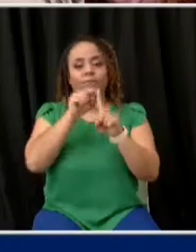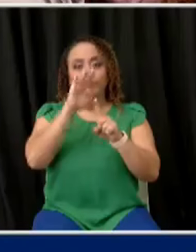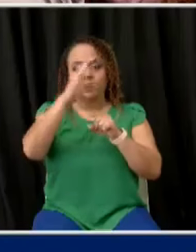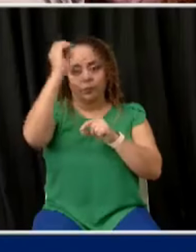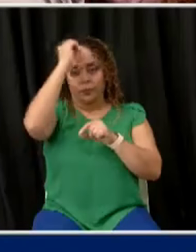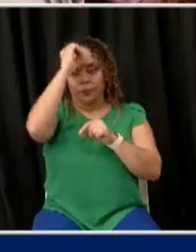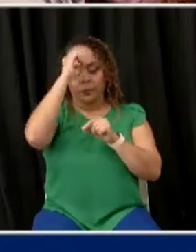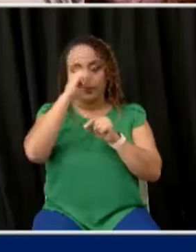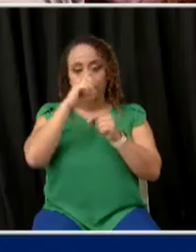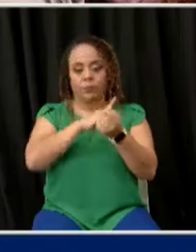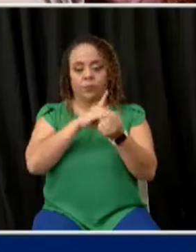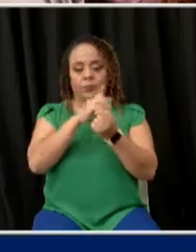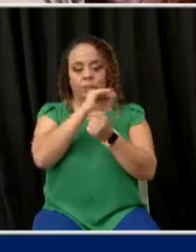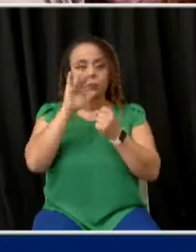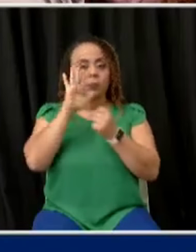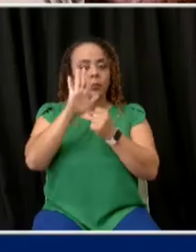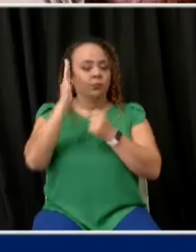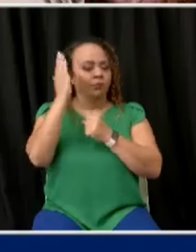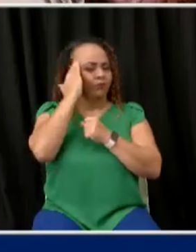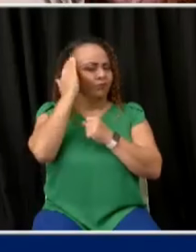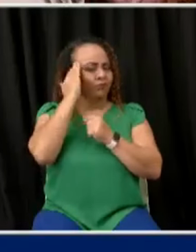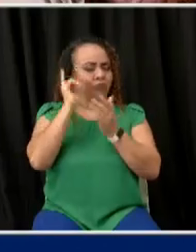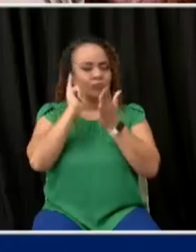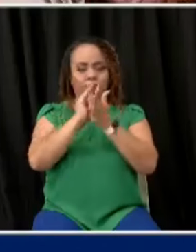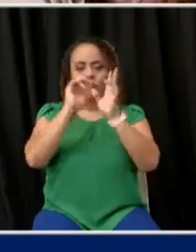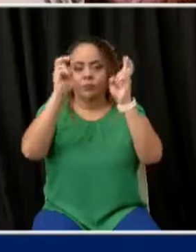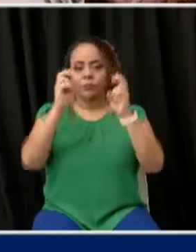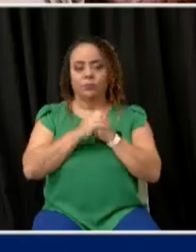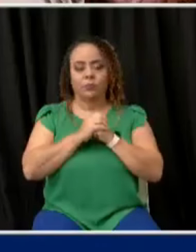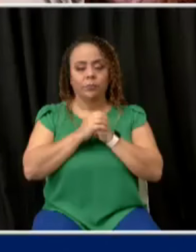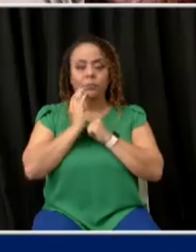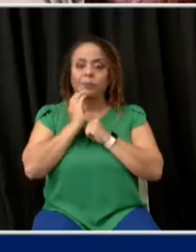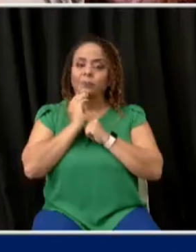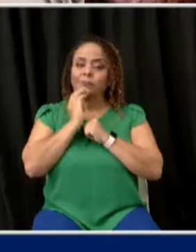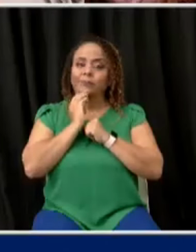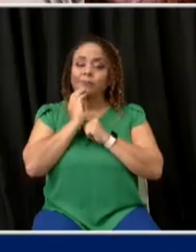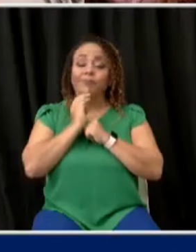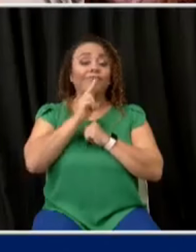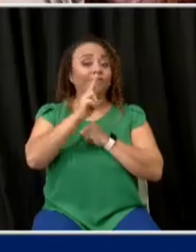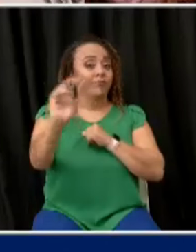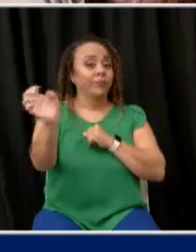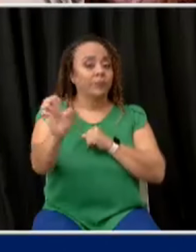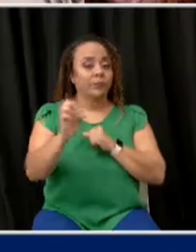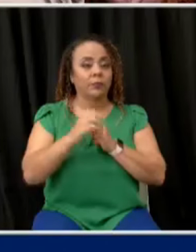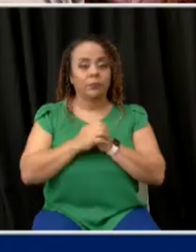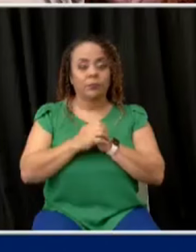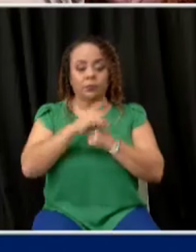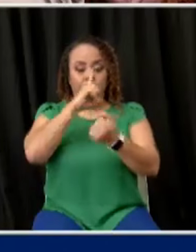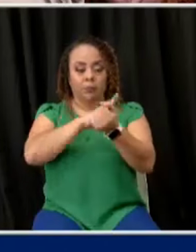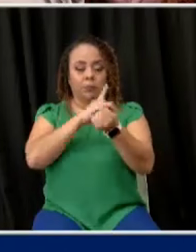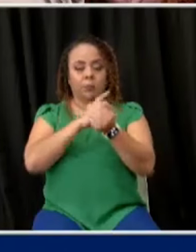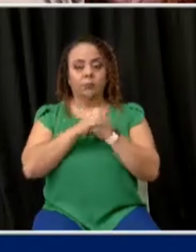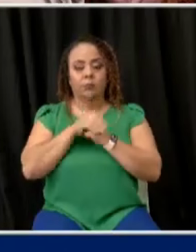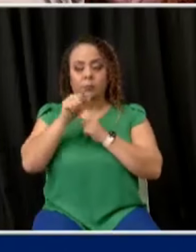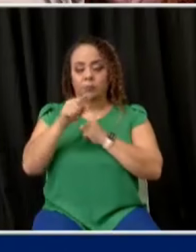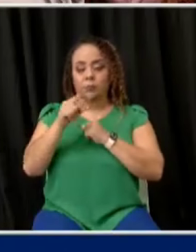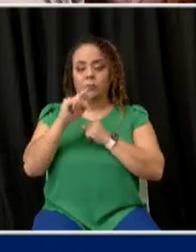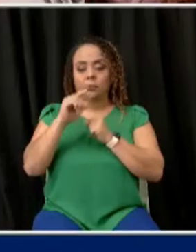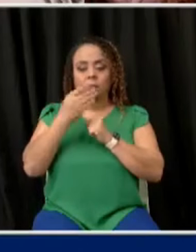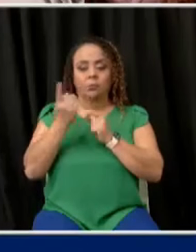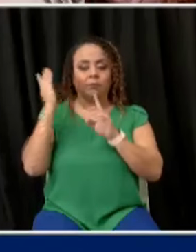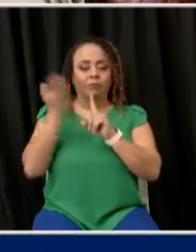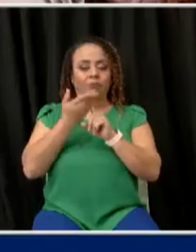posición médica y su gran conocimiento en este tema que es una verdadera emergencia. Doctor, si nota un golpe de calor